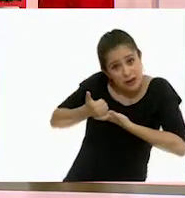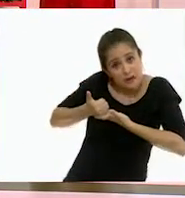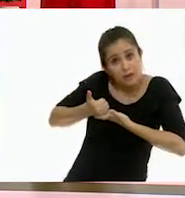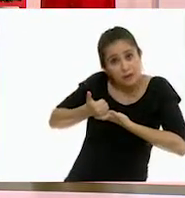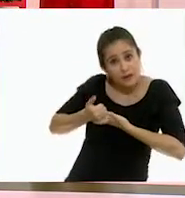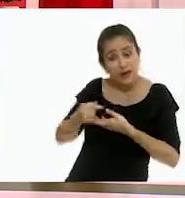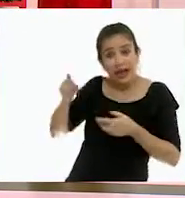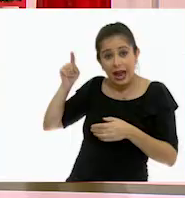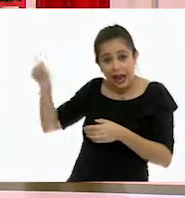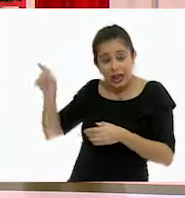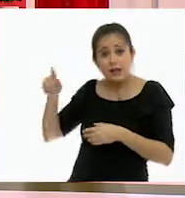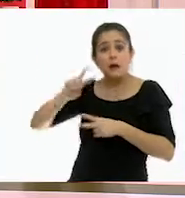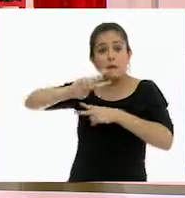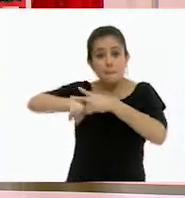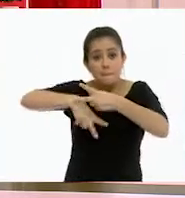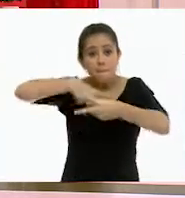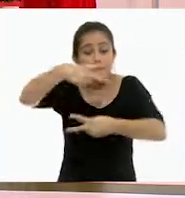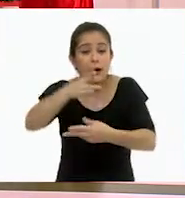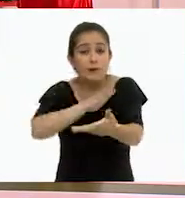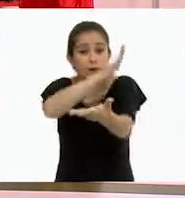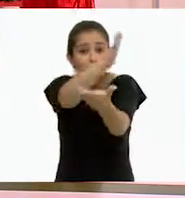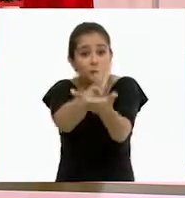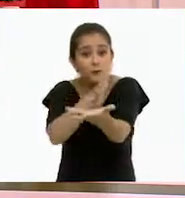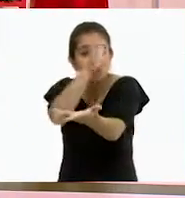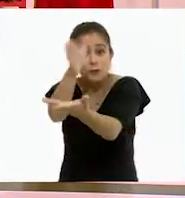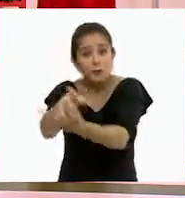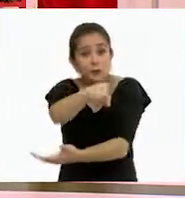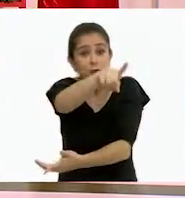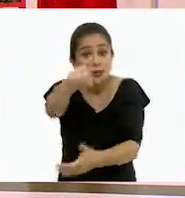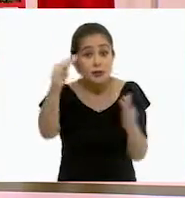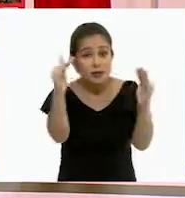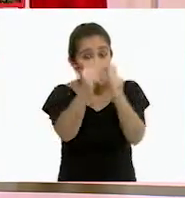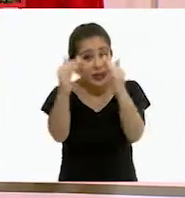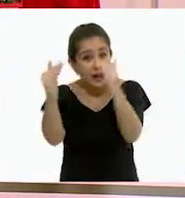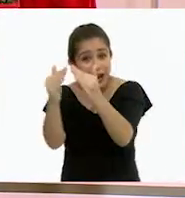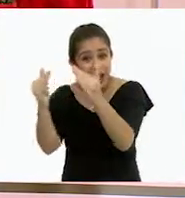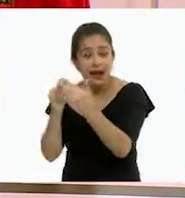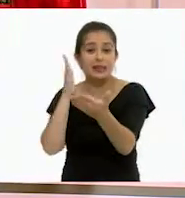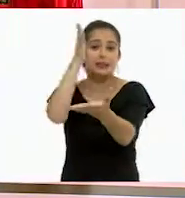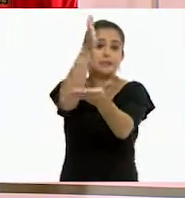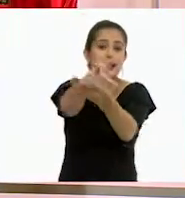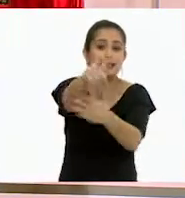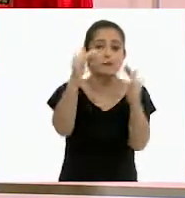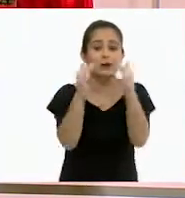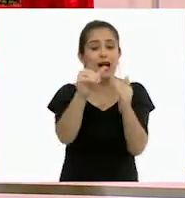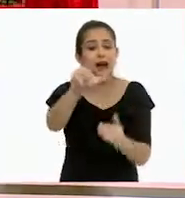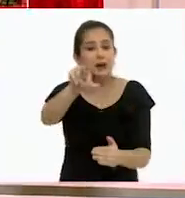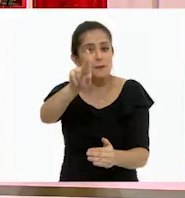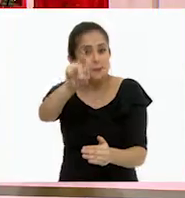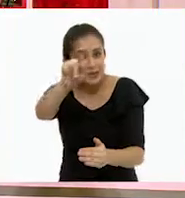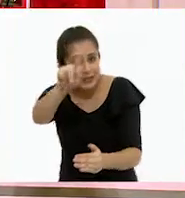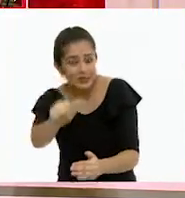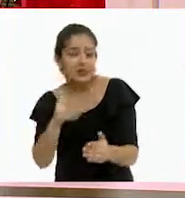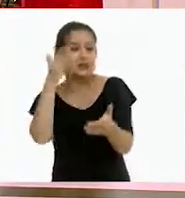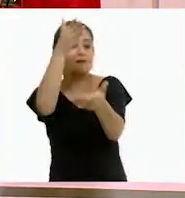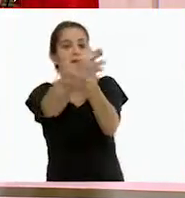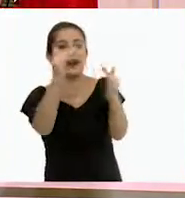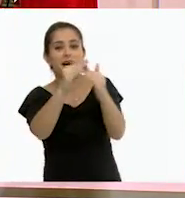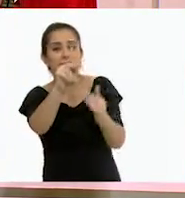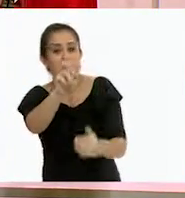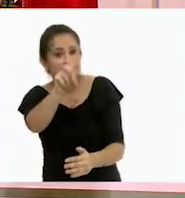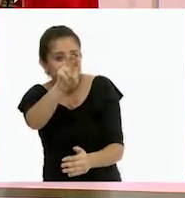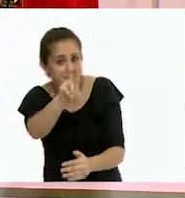las cámaras y va a ir hasta la casa de los amiguitos, hasta la casa de Lupita, de Pedro,